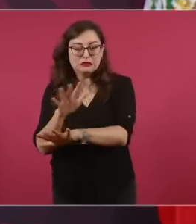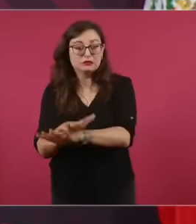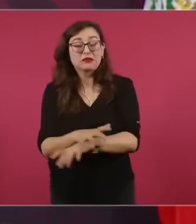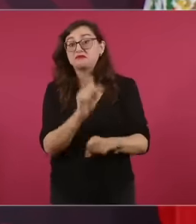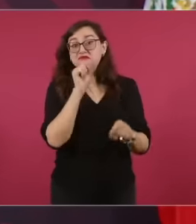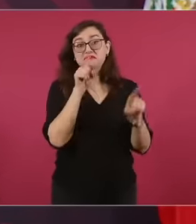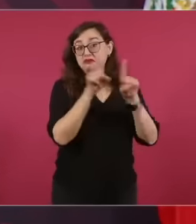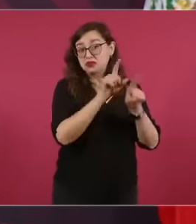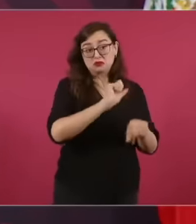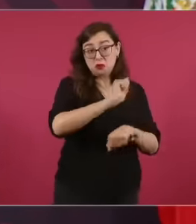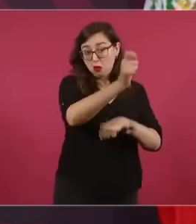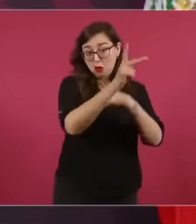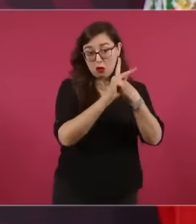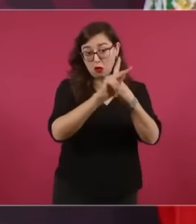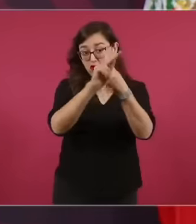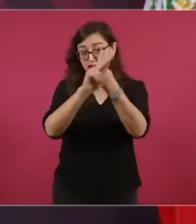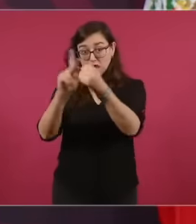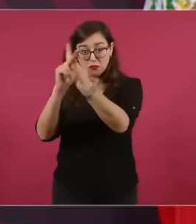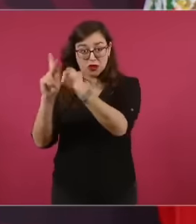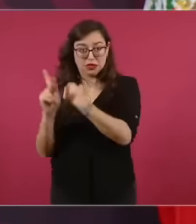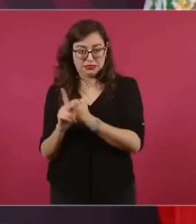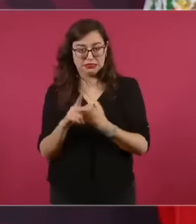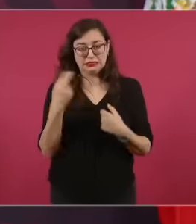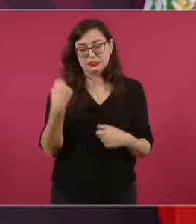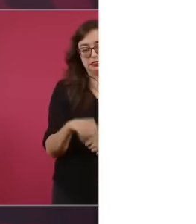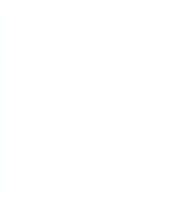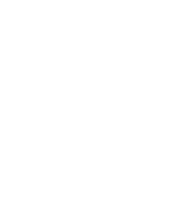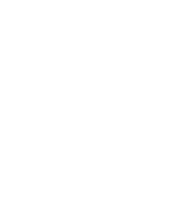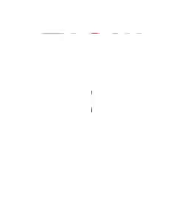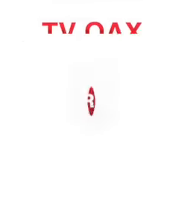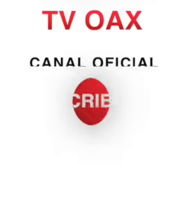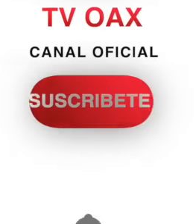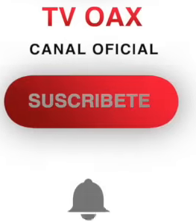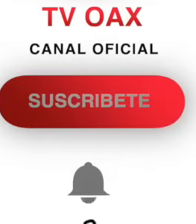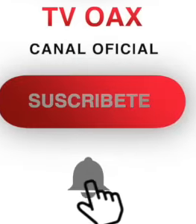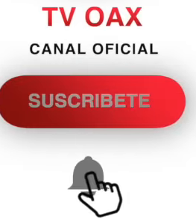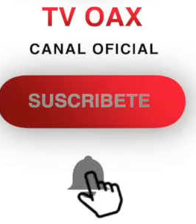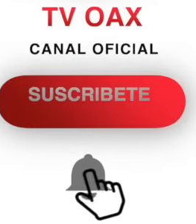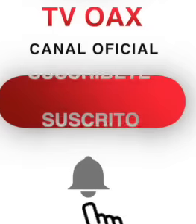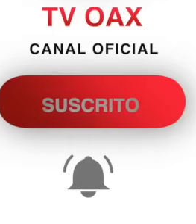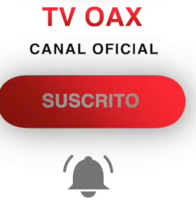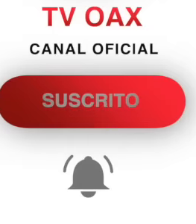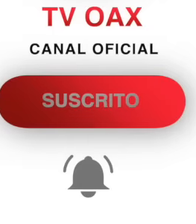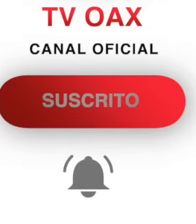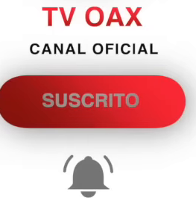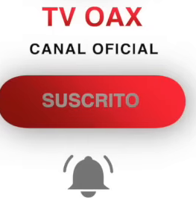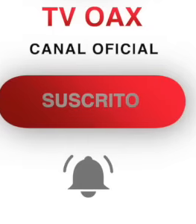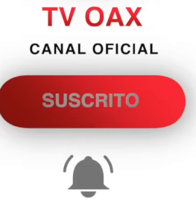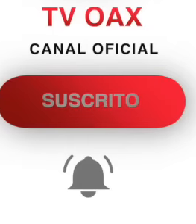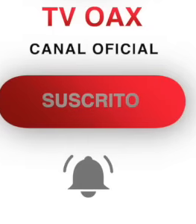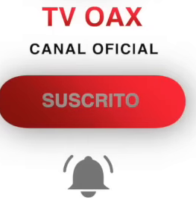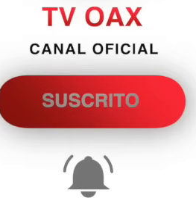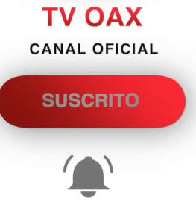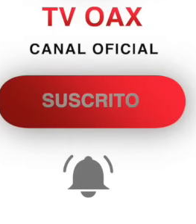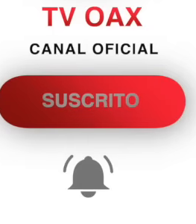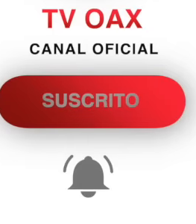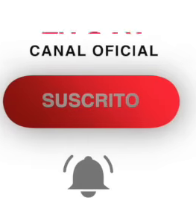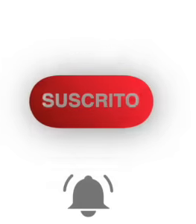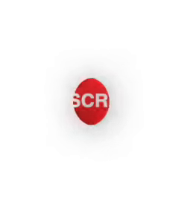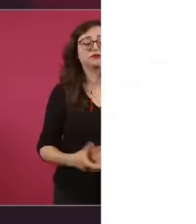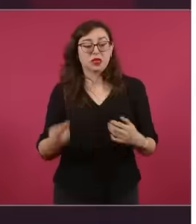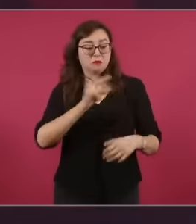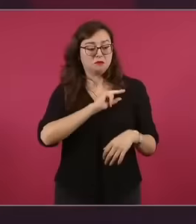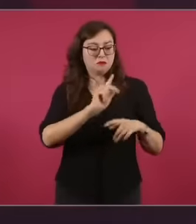estructurales, la privatización del petróleo, la privatización de la industria eléctrica, la privatización de la educación,